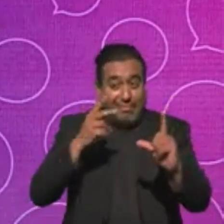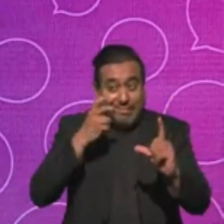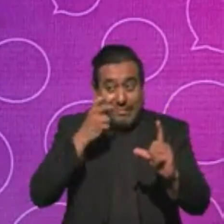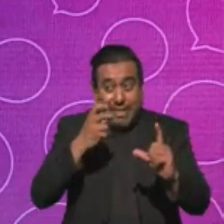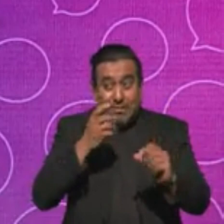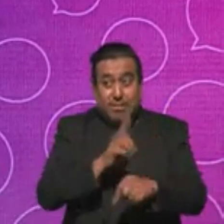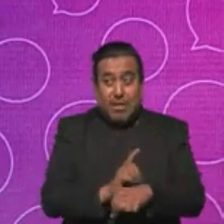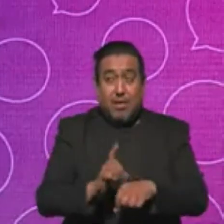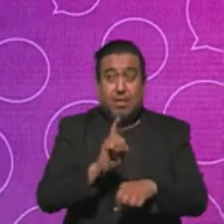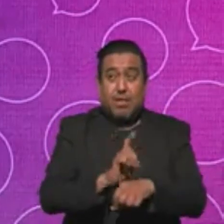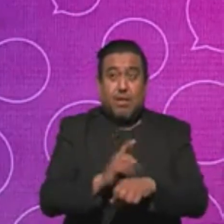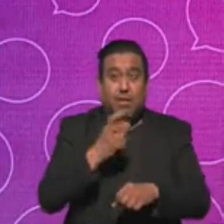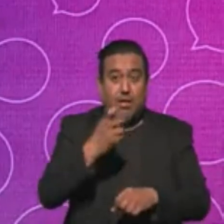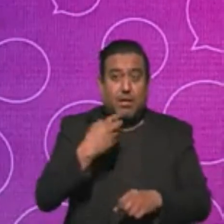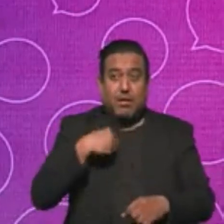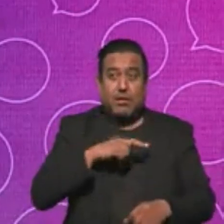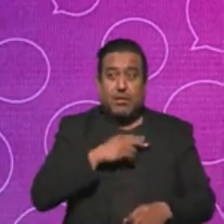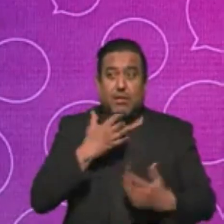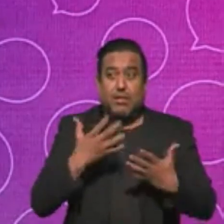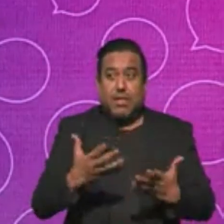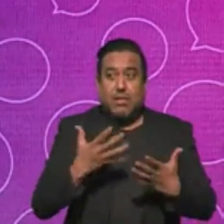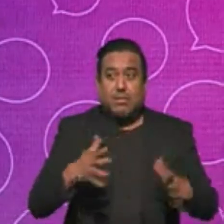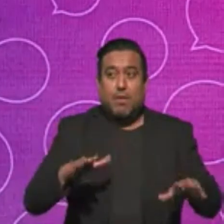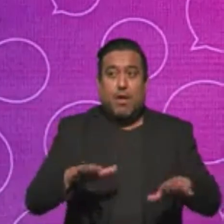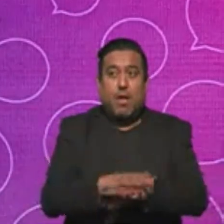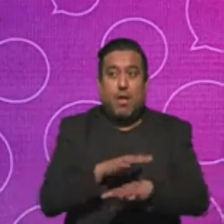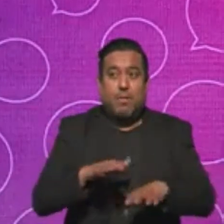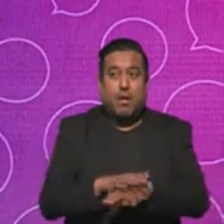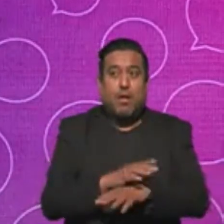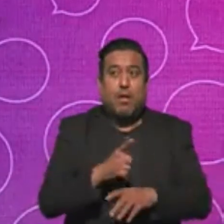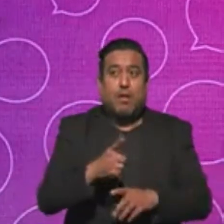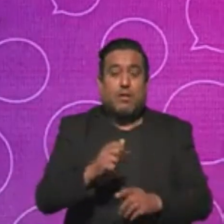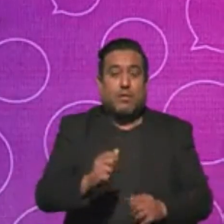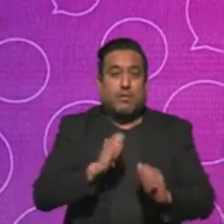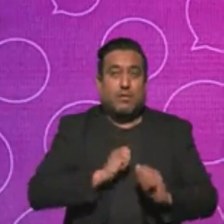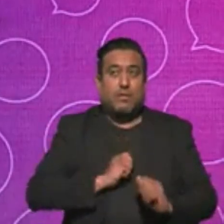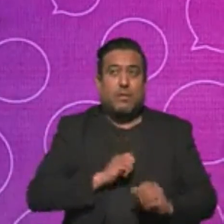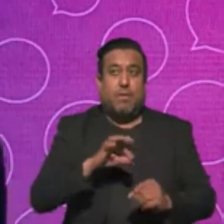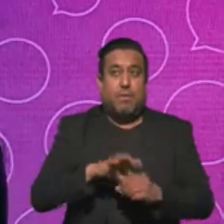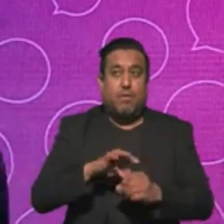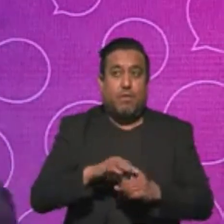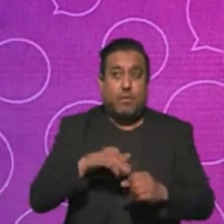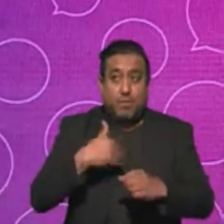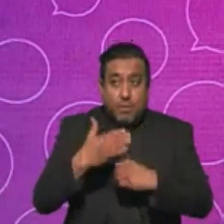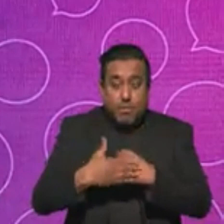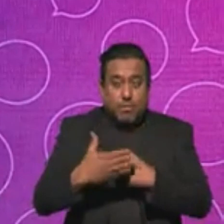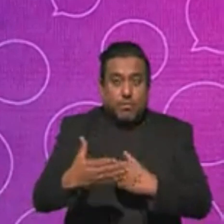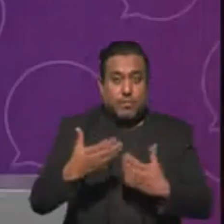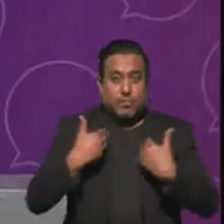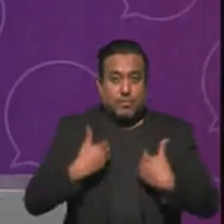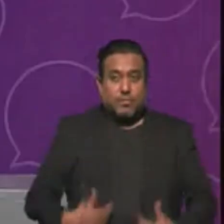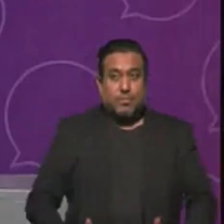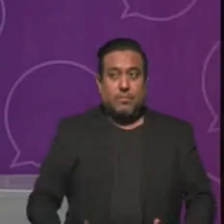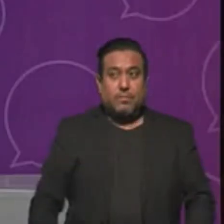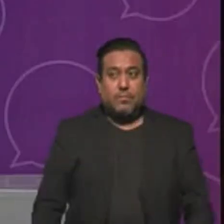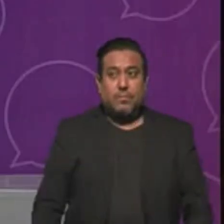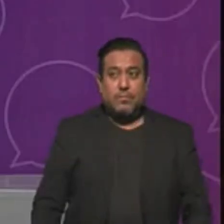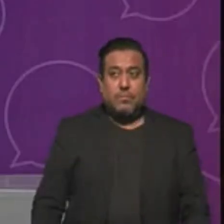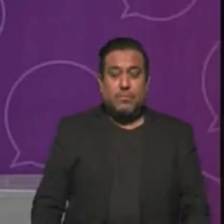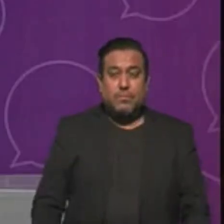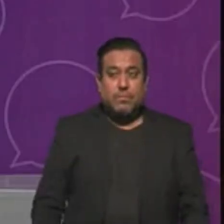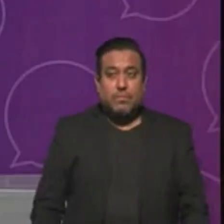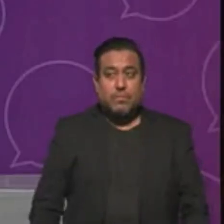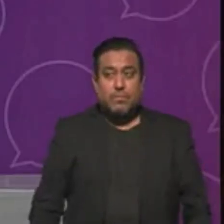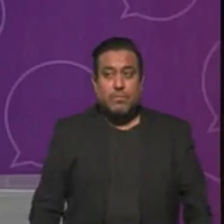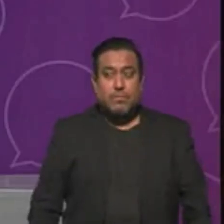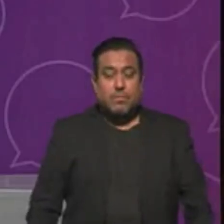cotidiana eso lo vamos a cambiar con el con el voto el 2 de junio a favor de tu servidor Gracias candidato vamos